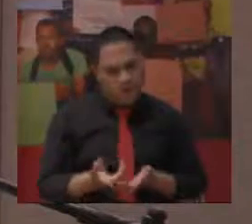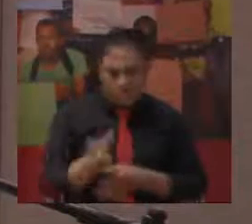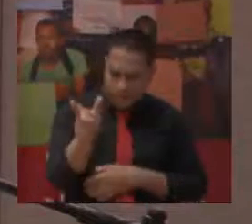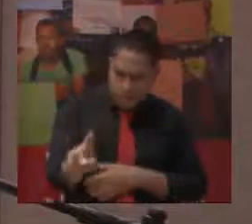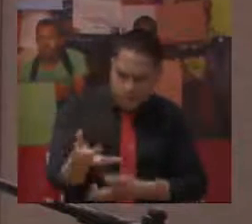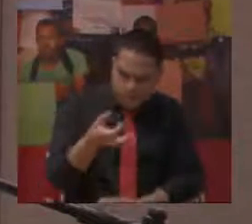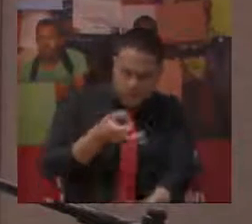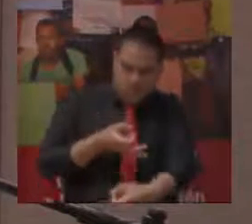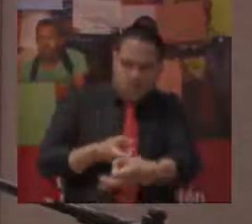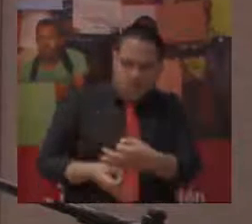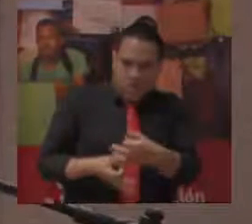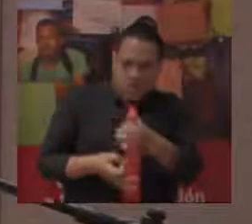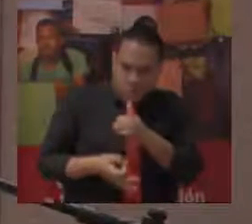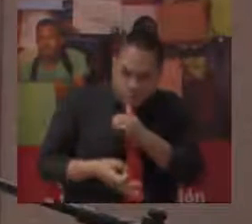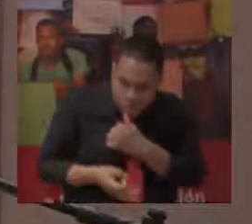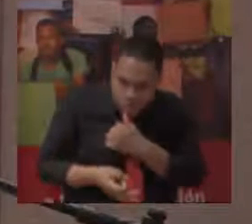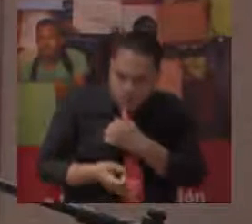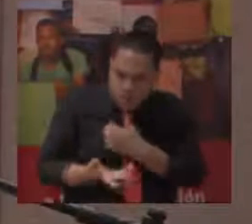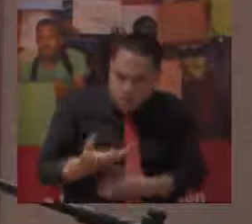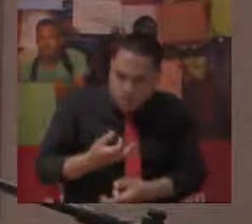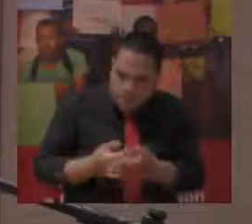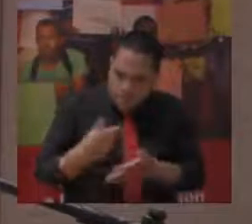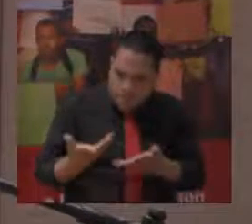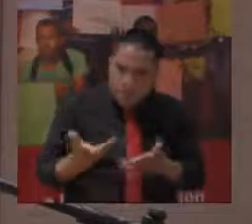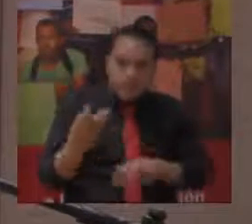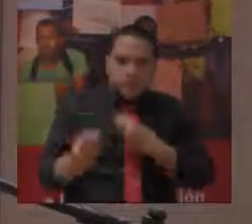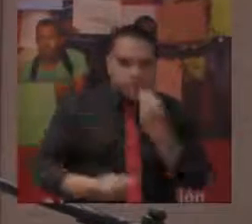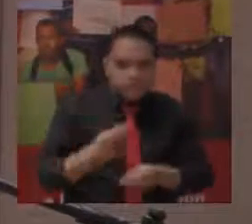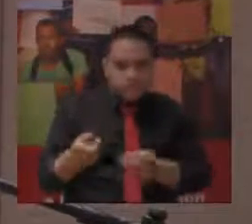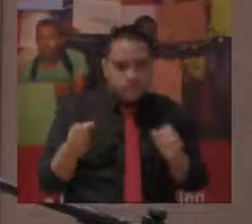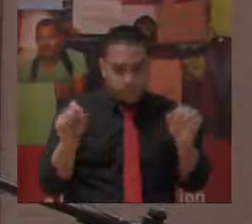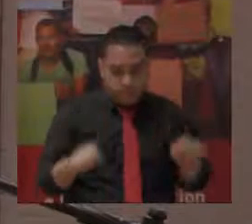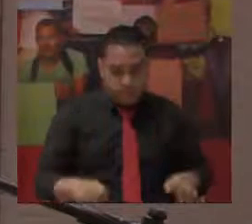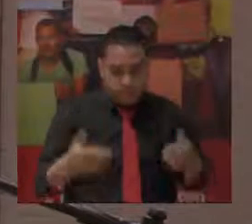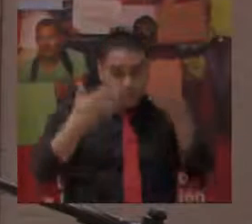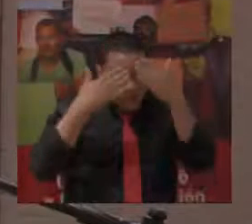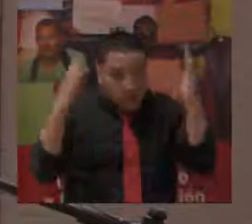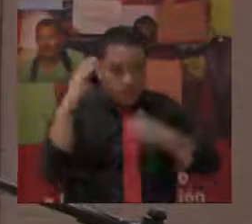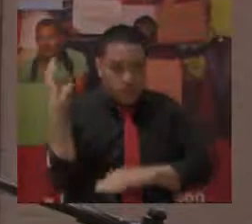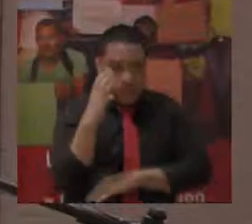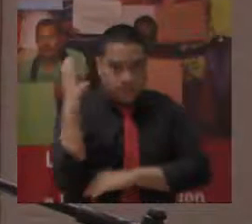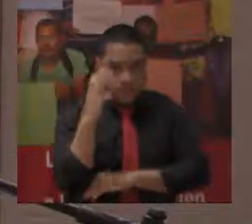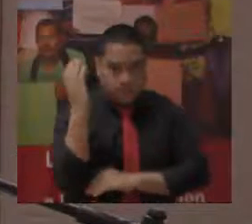otro y tratar de construir una ciudadanía que profundice y amplíe la democracia colombiana.